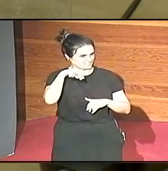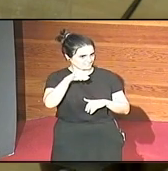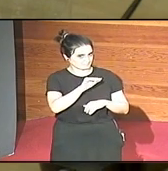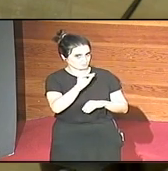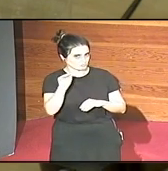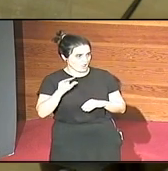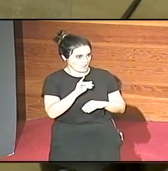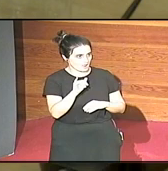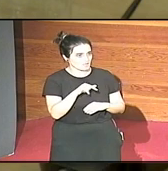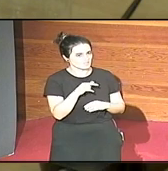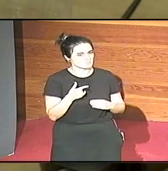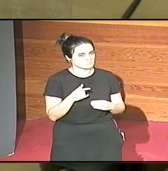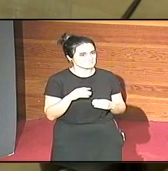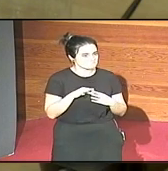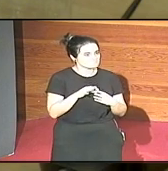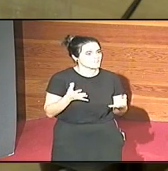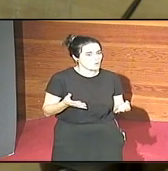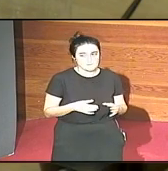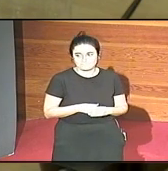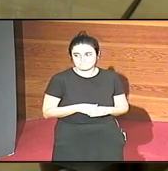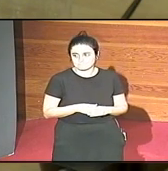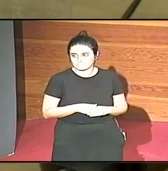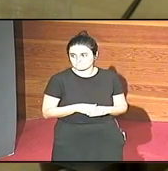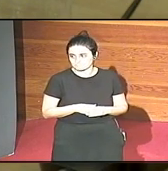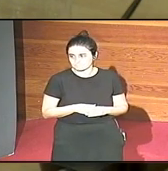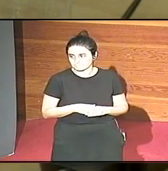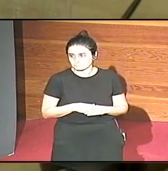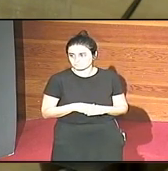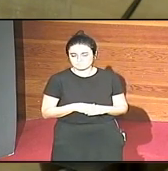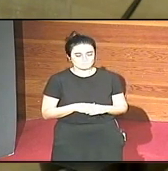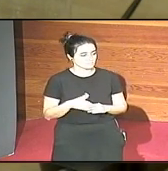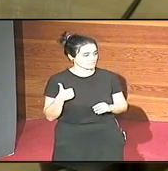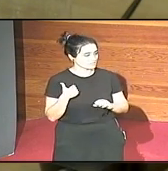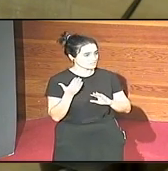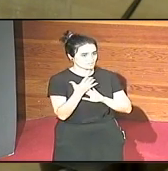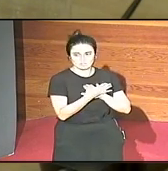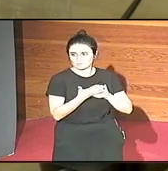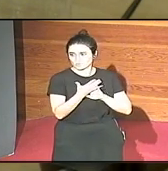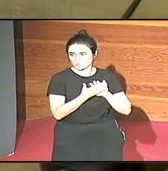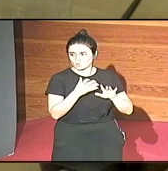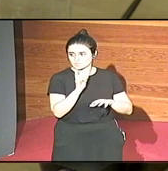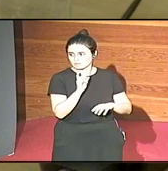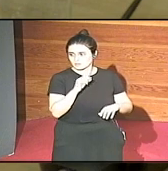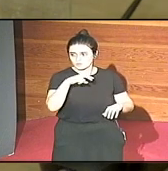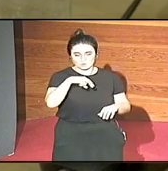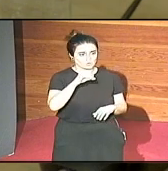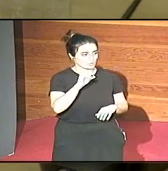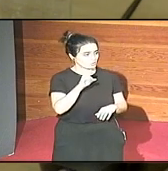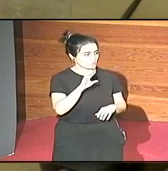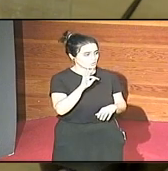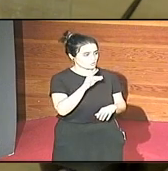Y luego, bueno, sería también, nos habló de Nord Stream 2, que no ha llegado a abrirse. ¿Perdón? El Nord Stream 2 no ha llegado a abrirse.